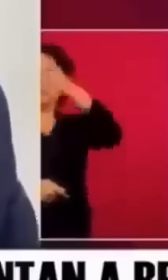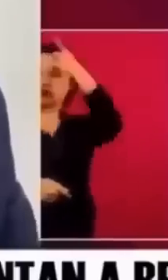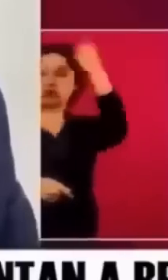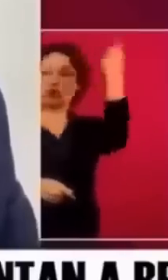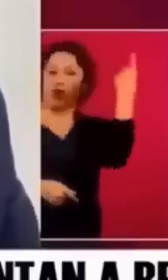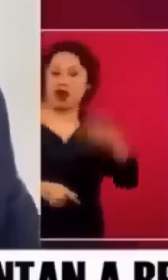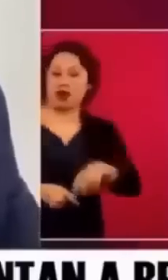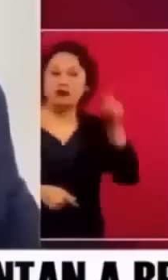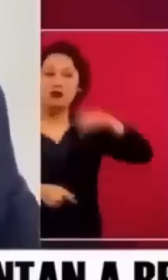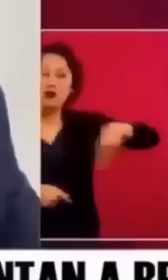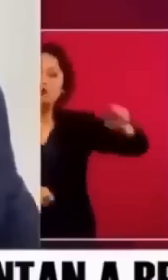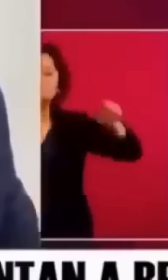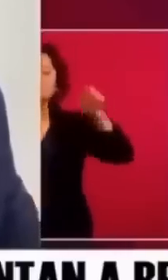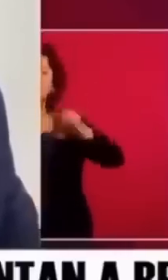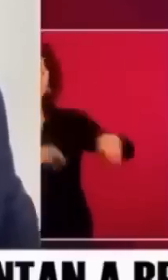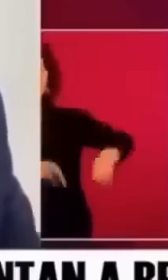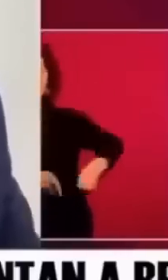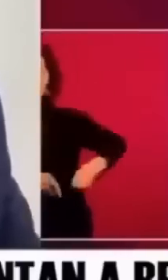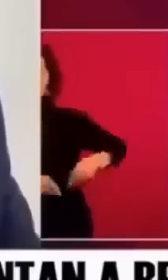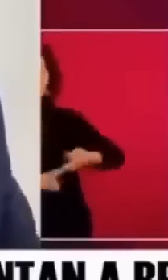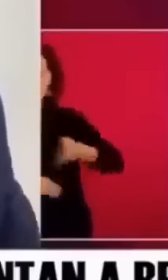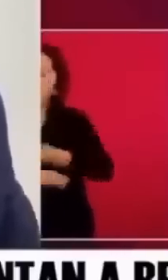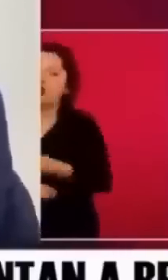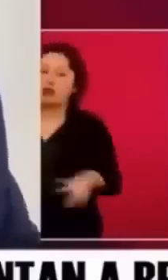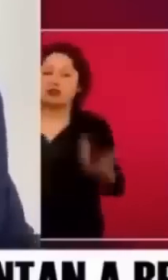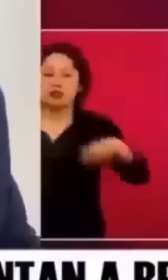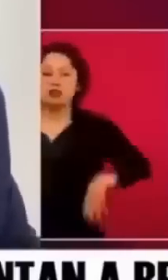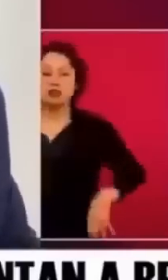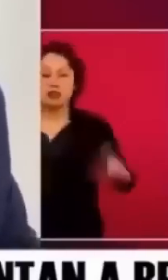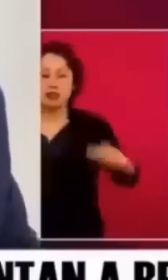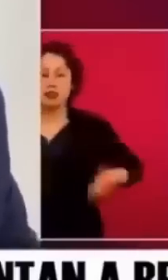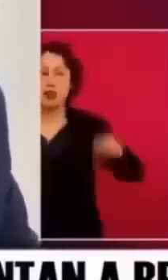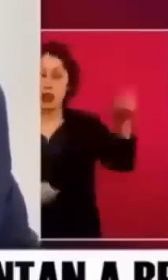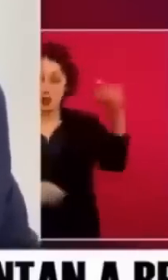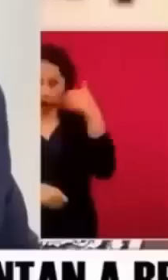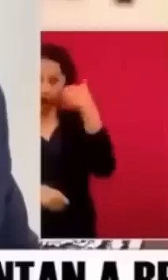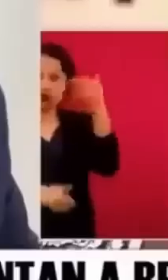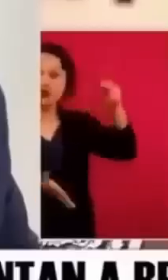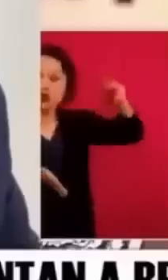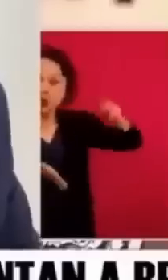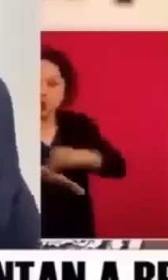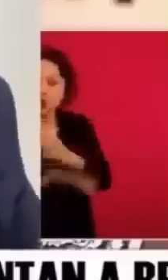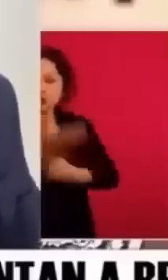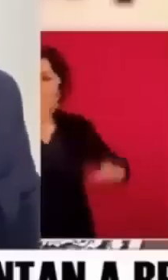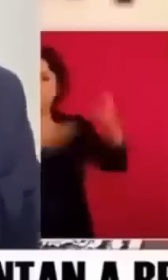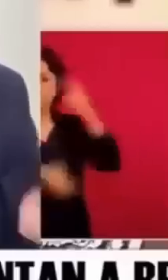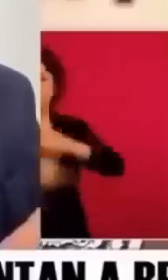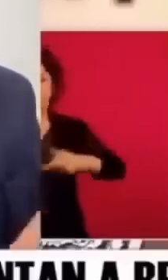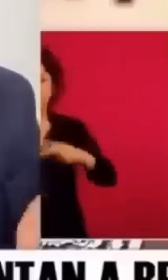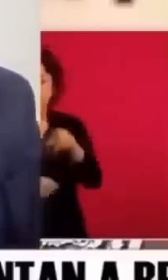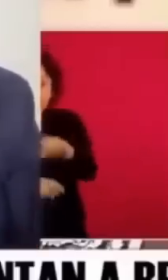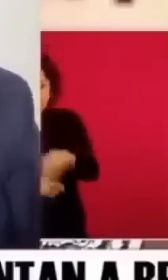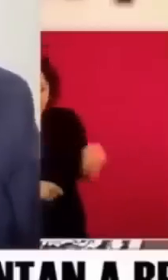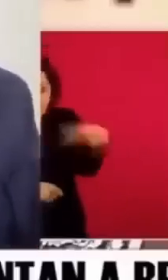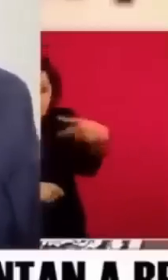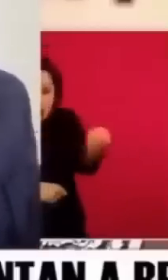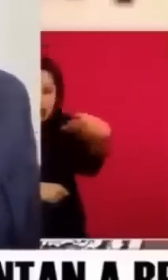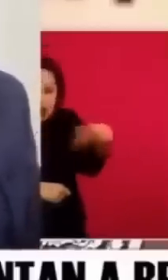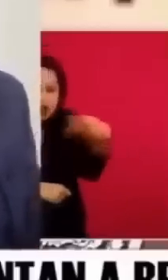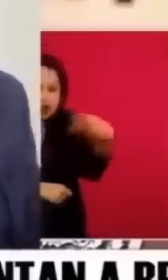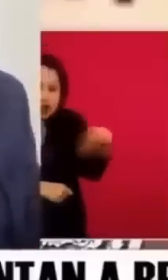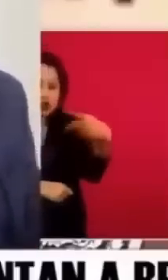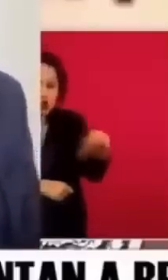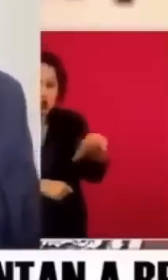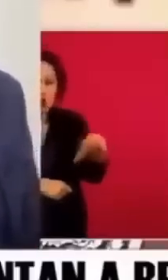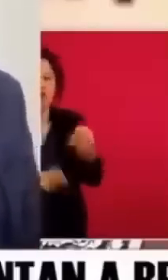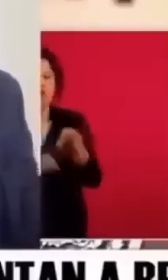pues solamente así podemos hacerle frente a los medios de comunicación chayoteros. Ellos no van a